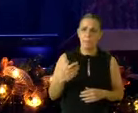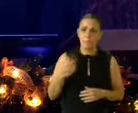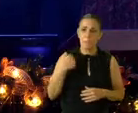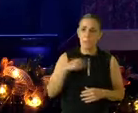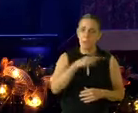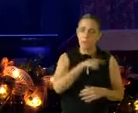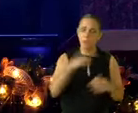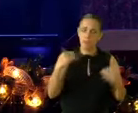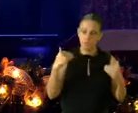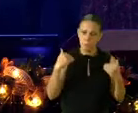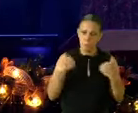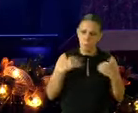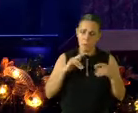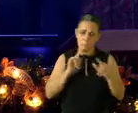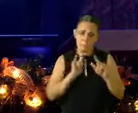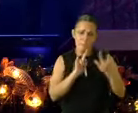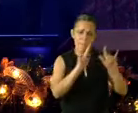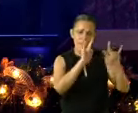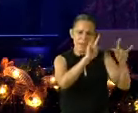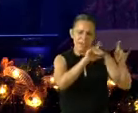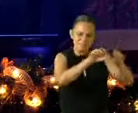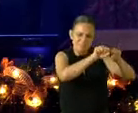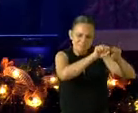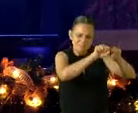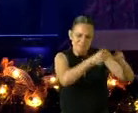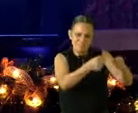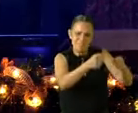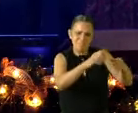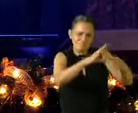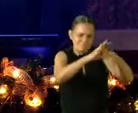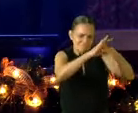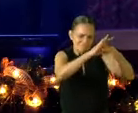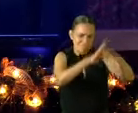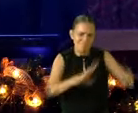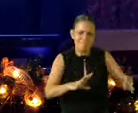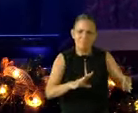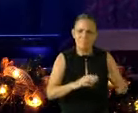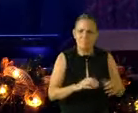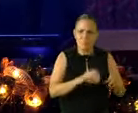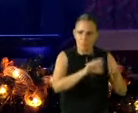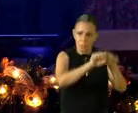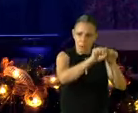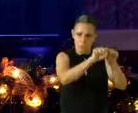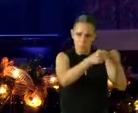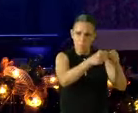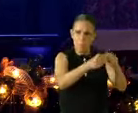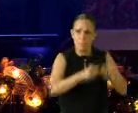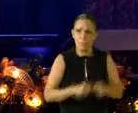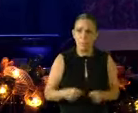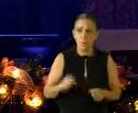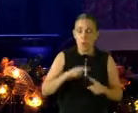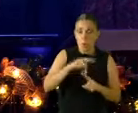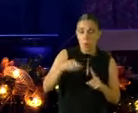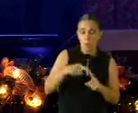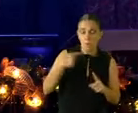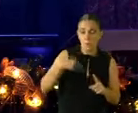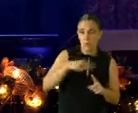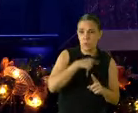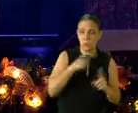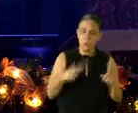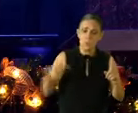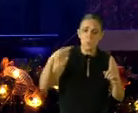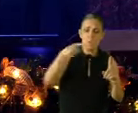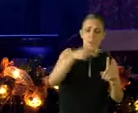de rompimiento. Yo no sabía. Cuando nosotros llegamos a Israel, lo primero es que ya nos habían dicho, Elías estaba